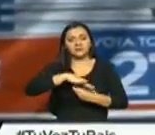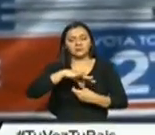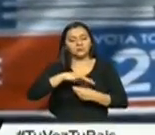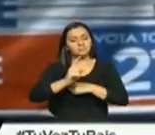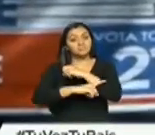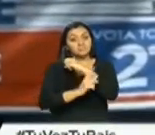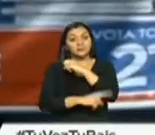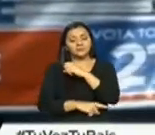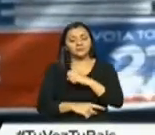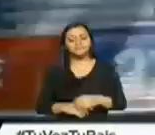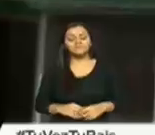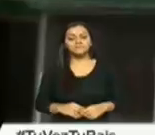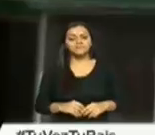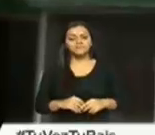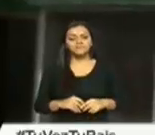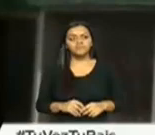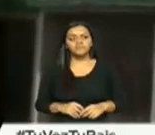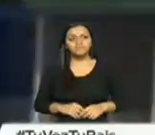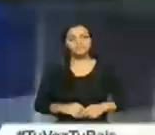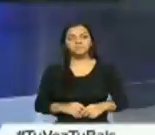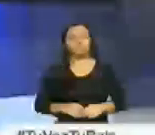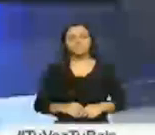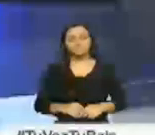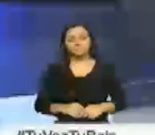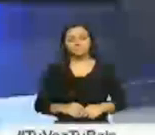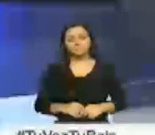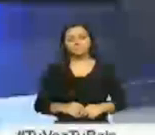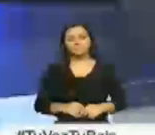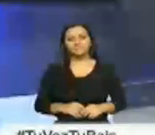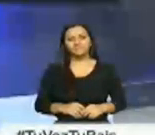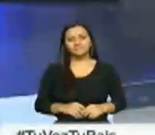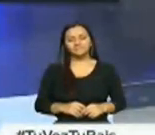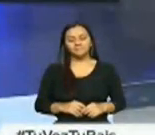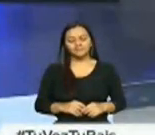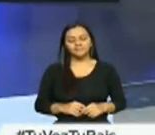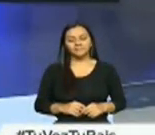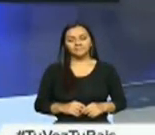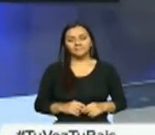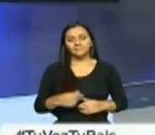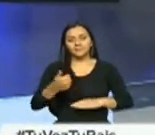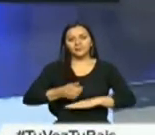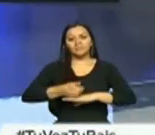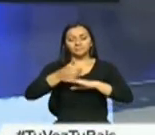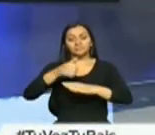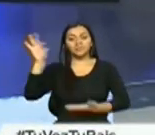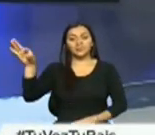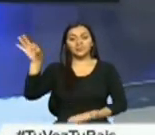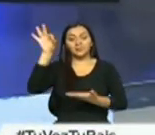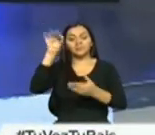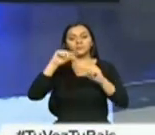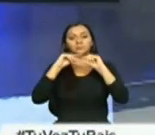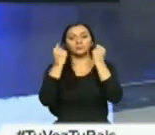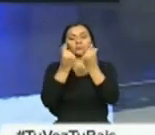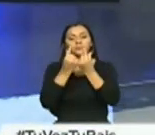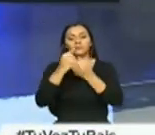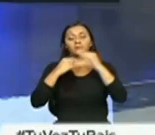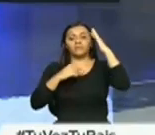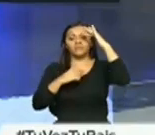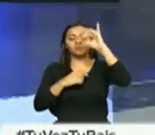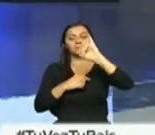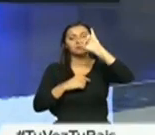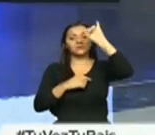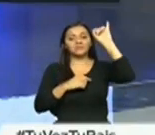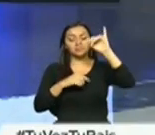sanción. Cristina Pavón, Noticiero Ciudadano. Los máximos representantes de sectores de izquierda de países